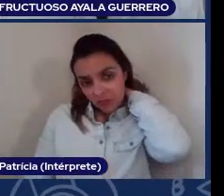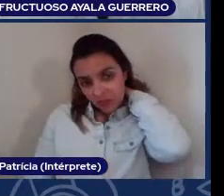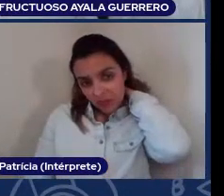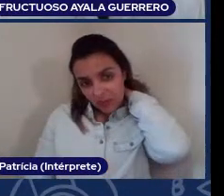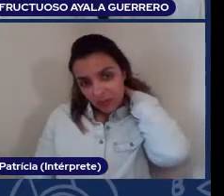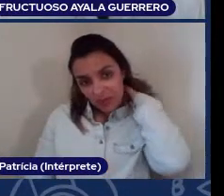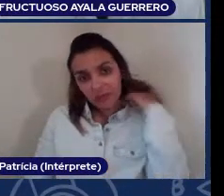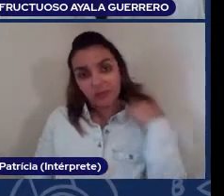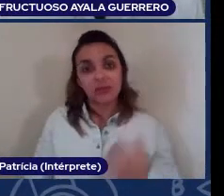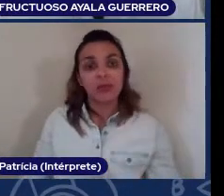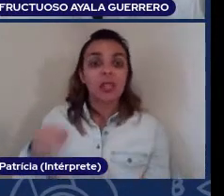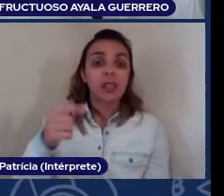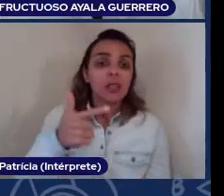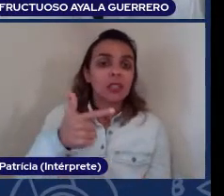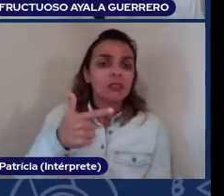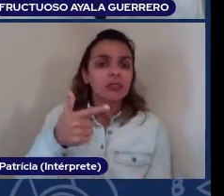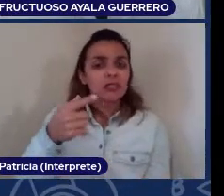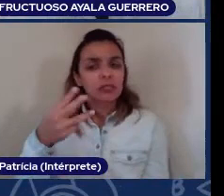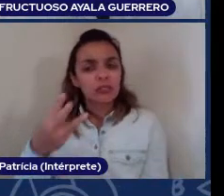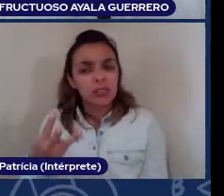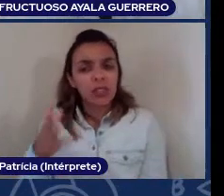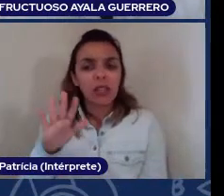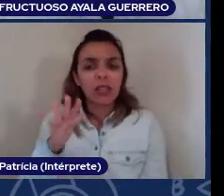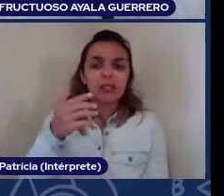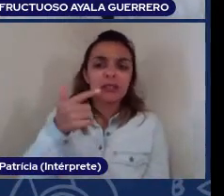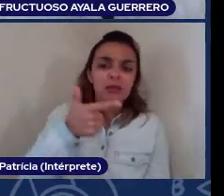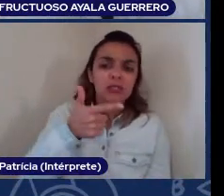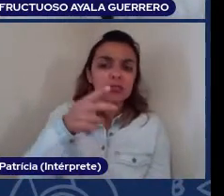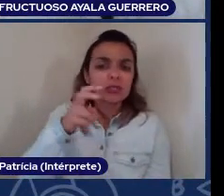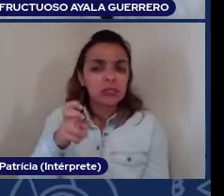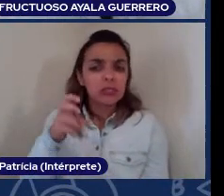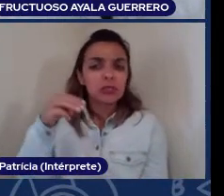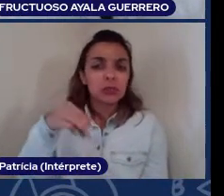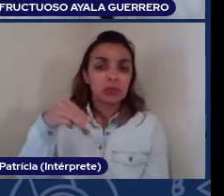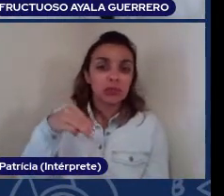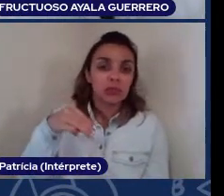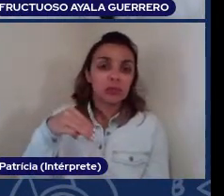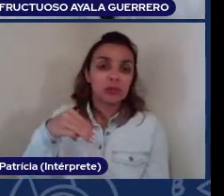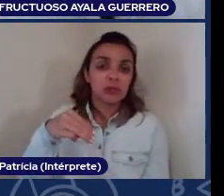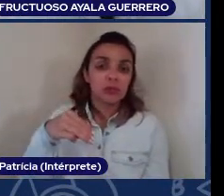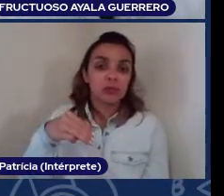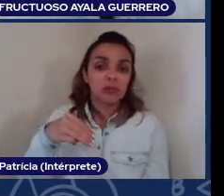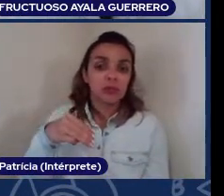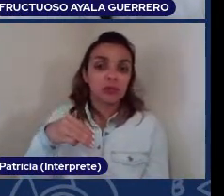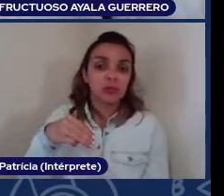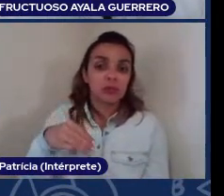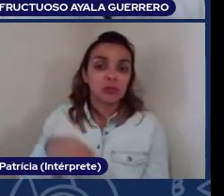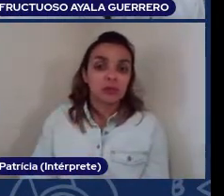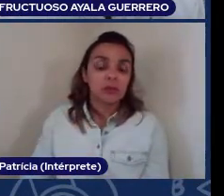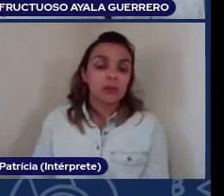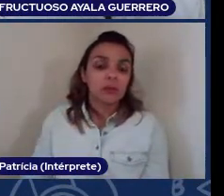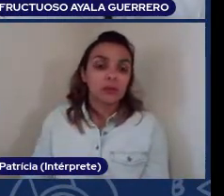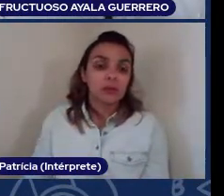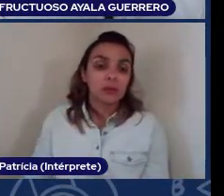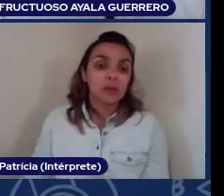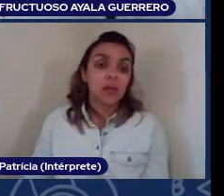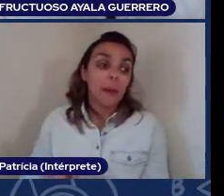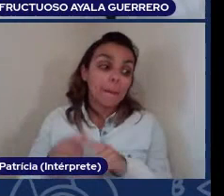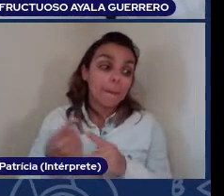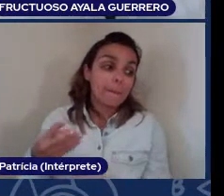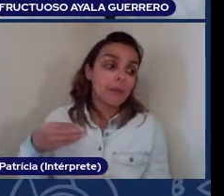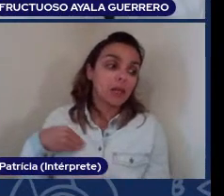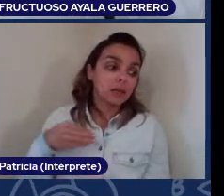23, 25 minutos en los niños sanos. Bueno, en los pacientes con